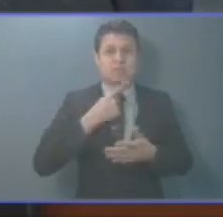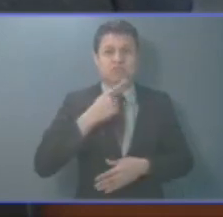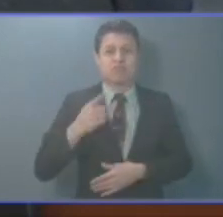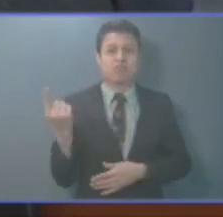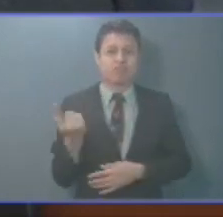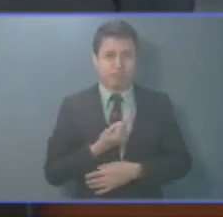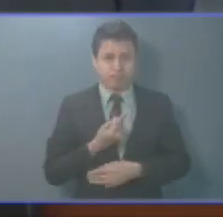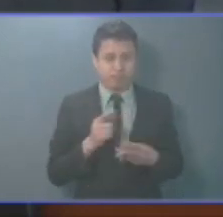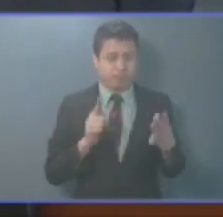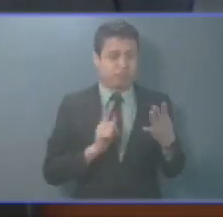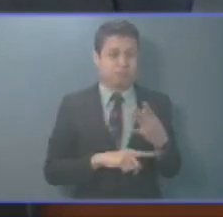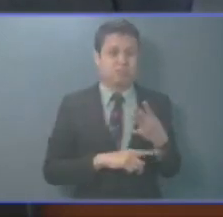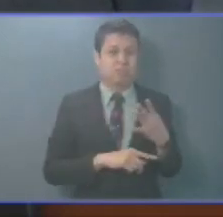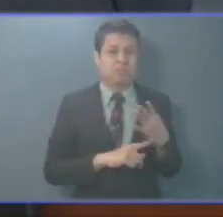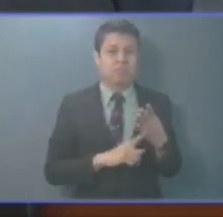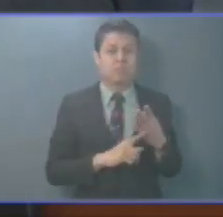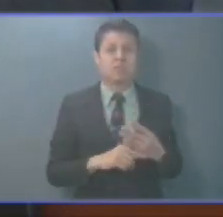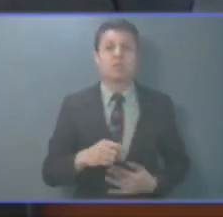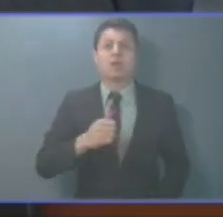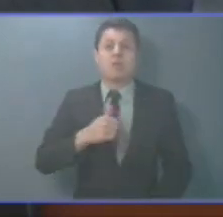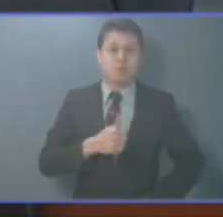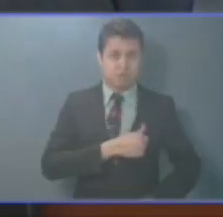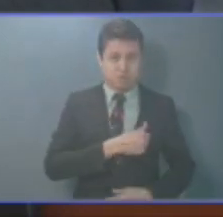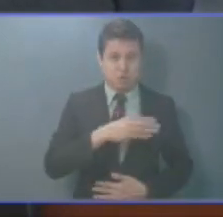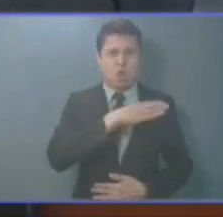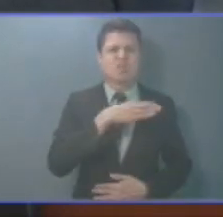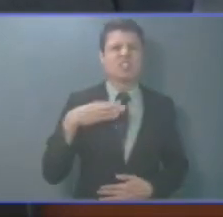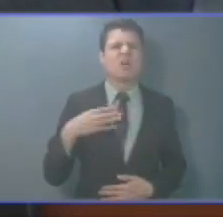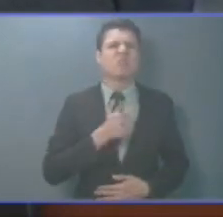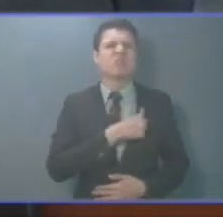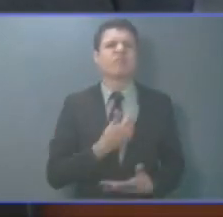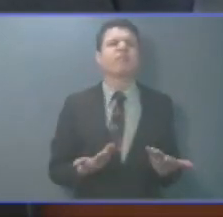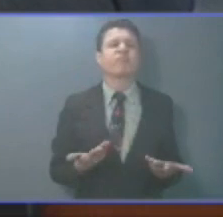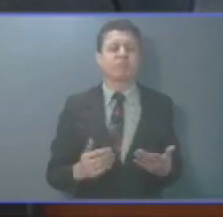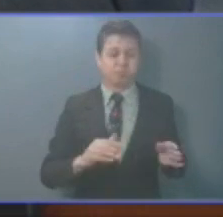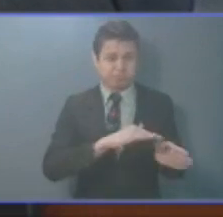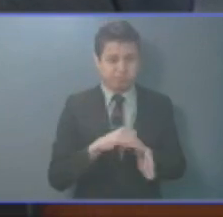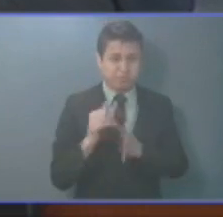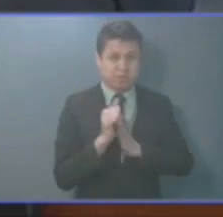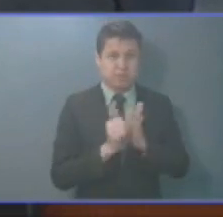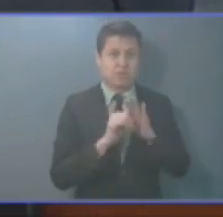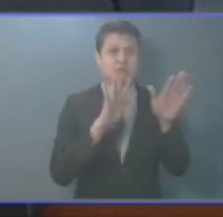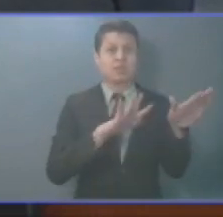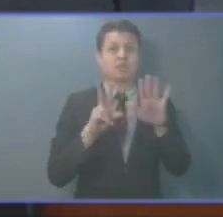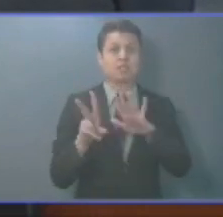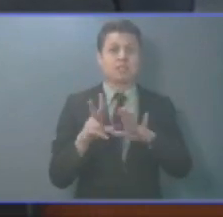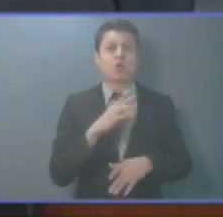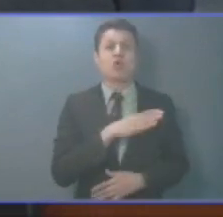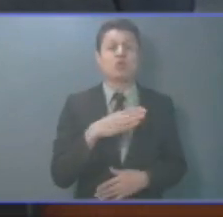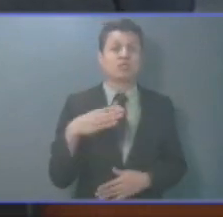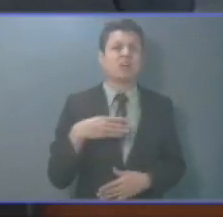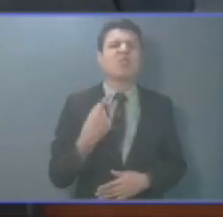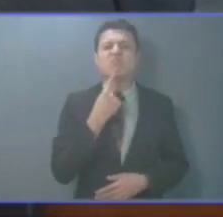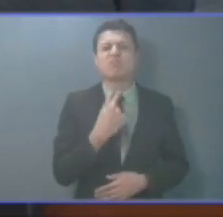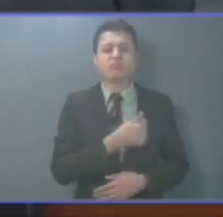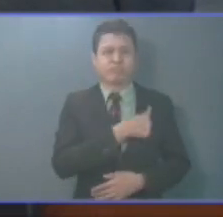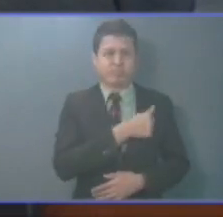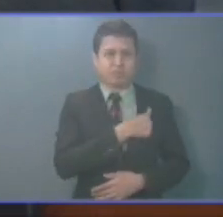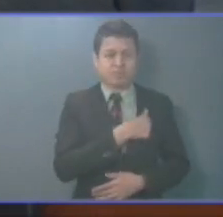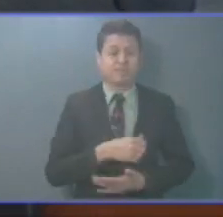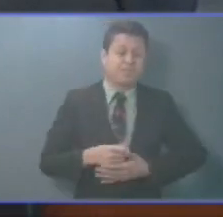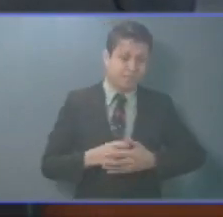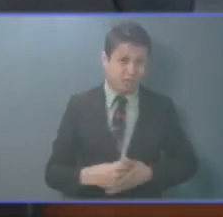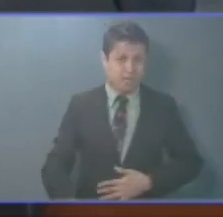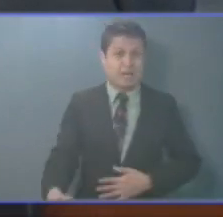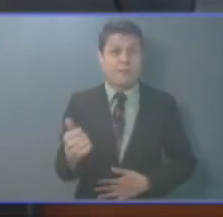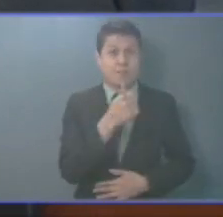Sancionador. Atribuciones del Consejo. Artículo 17. El Consejo tendrá como atribuciones